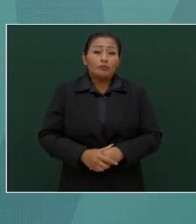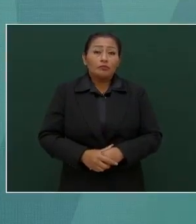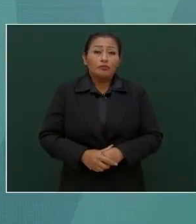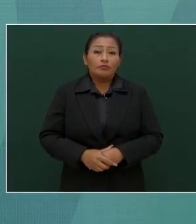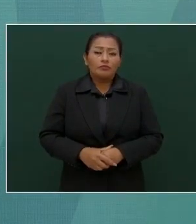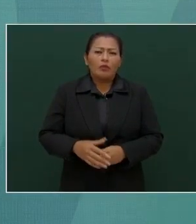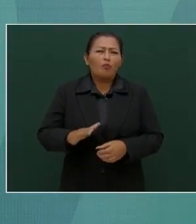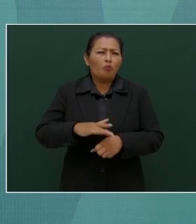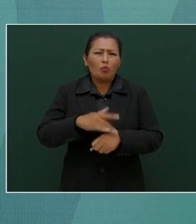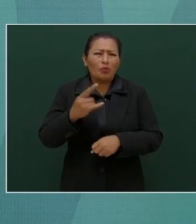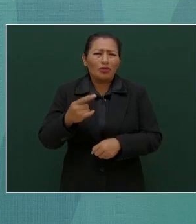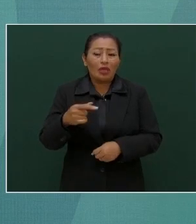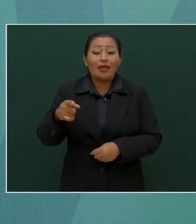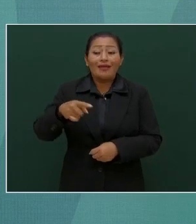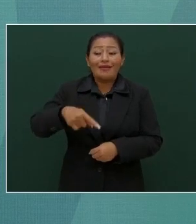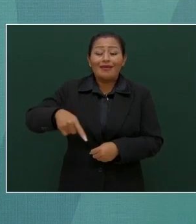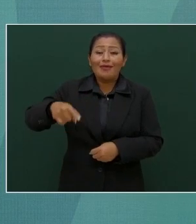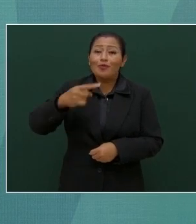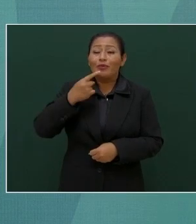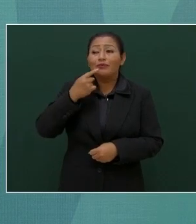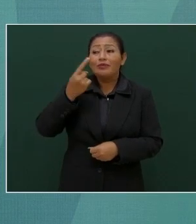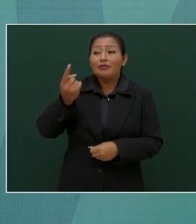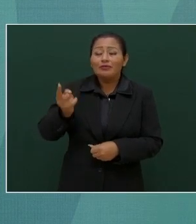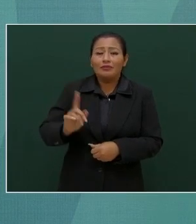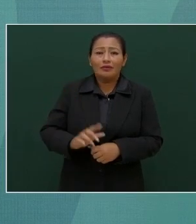el argumento